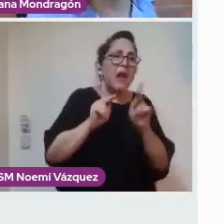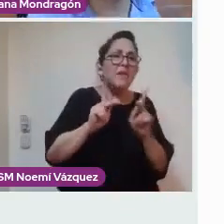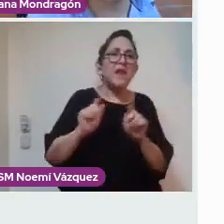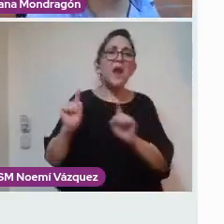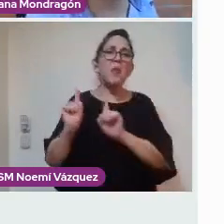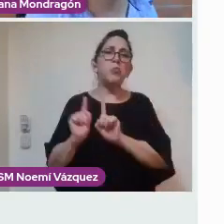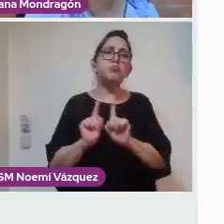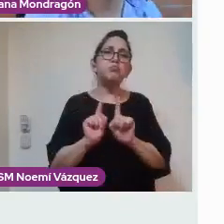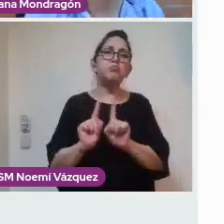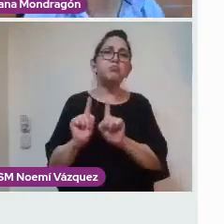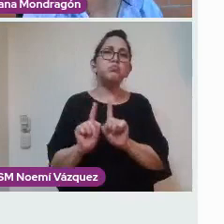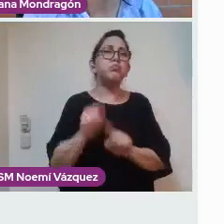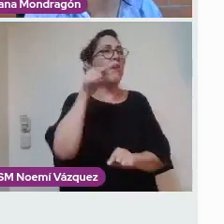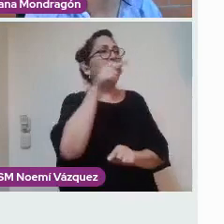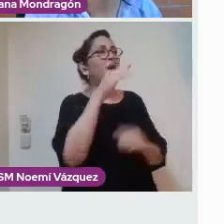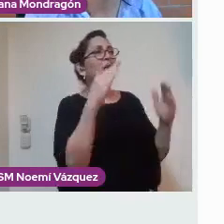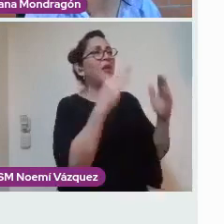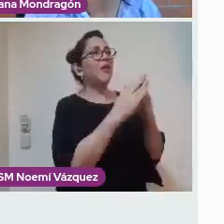mientras recogemos